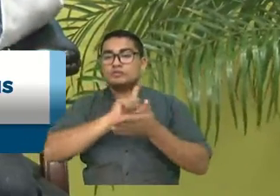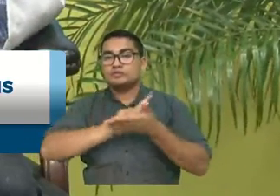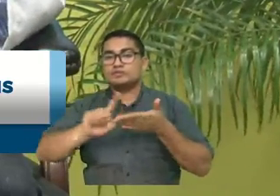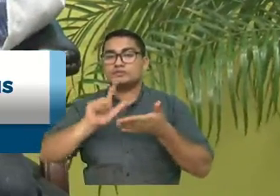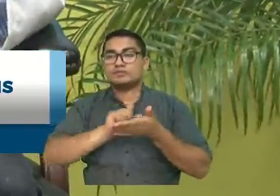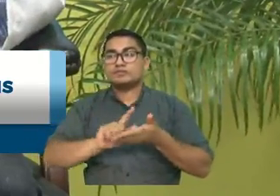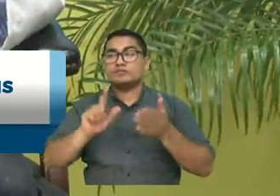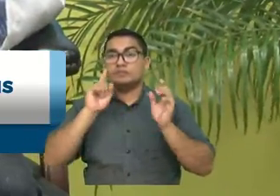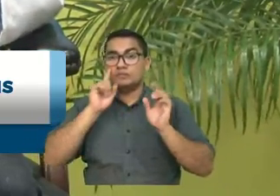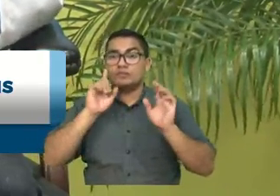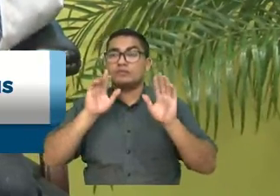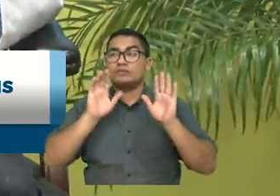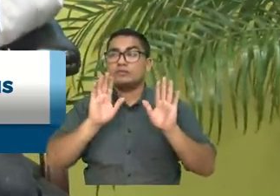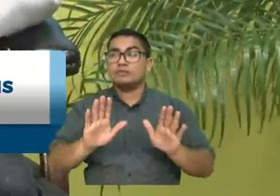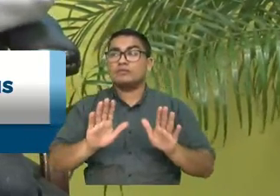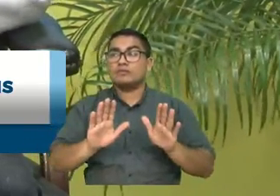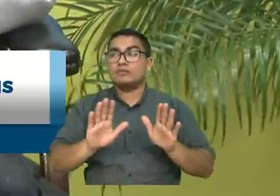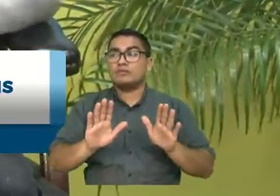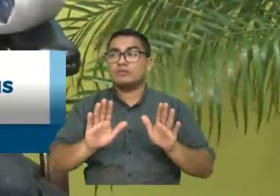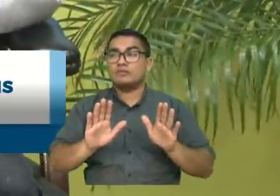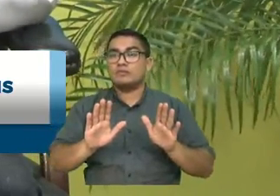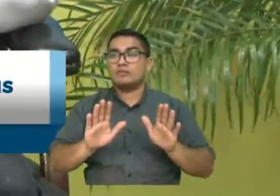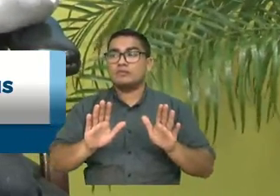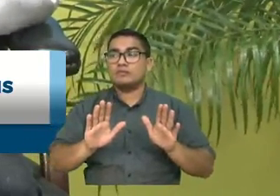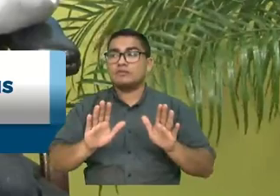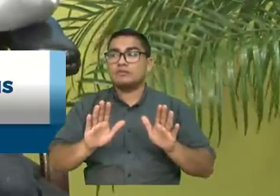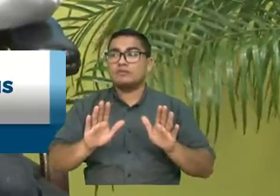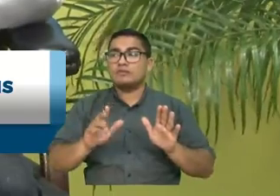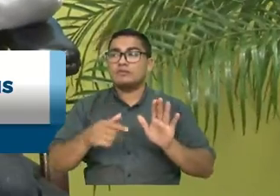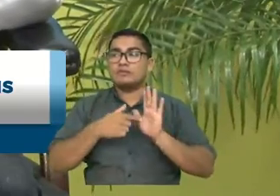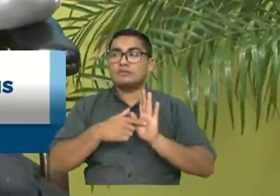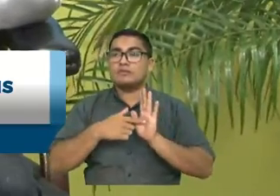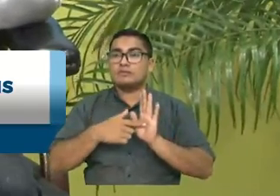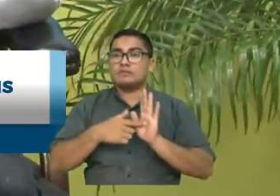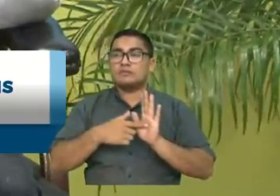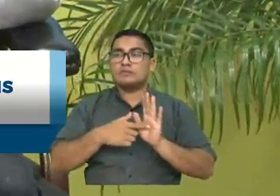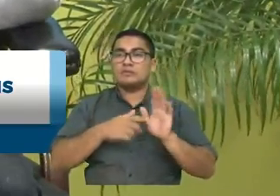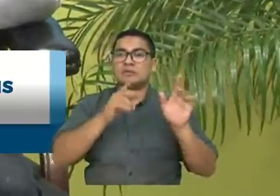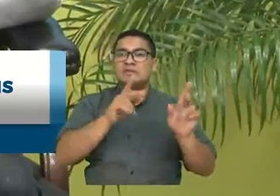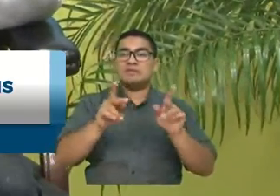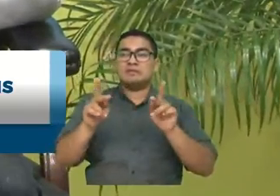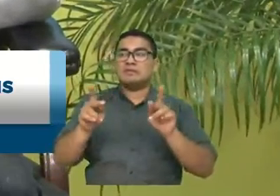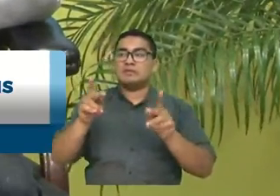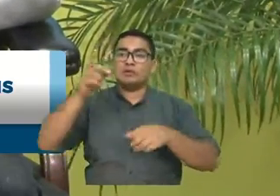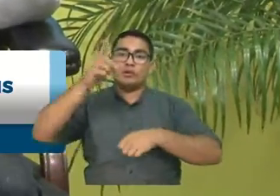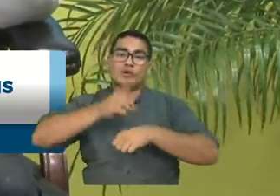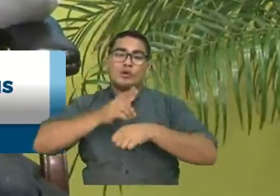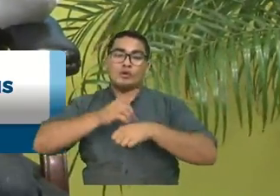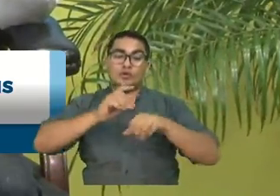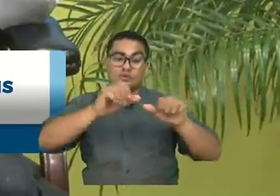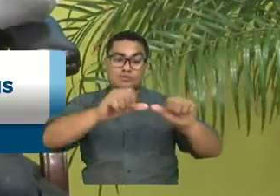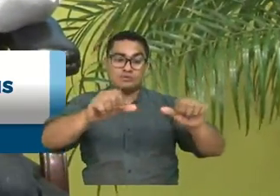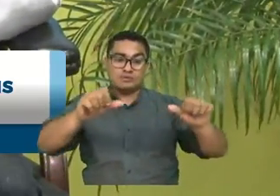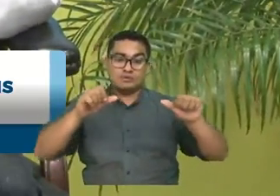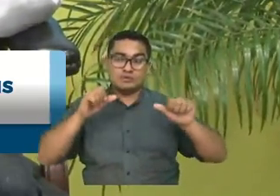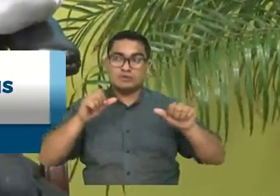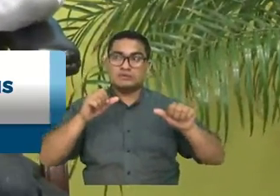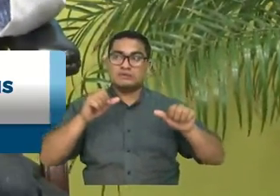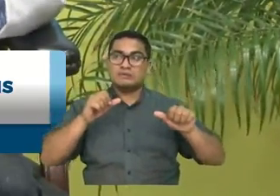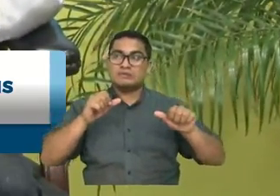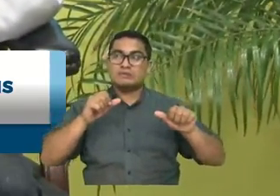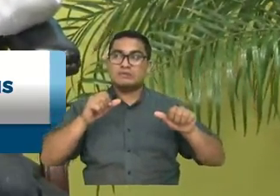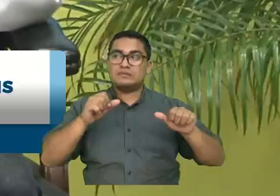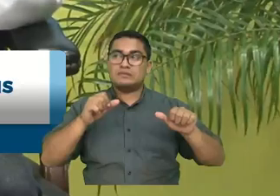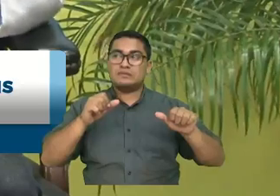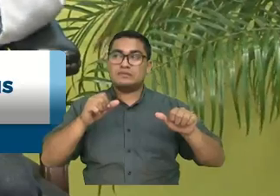los accidentes laborales. En este caso podría ser un accidente laboral, que alguien llegue, un veterinario o un técnico agrícola, a